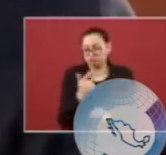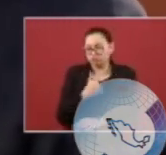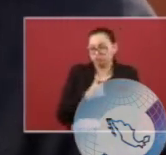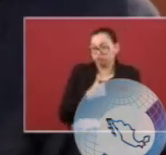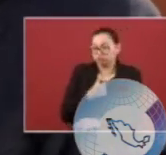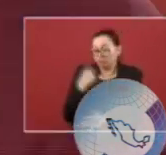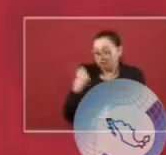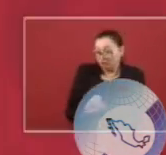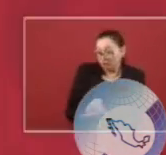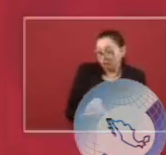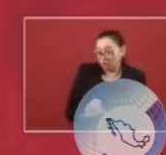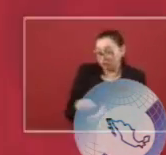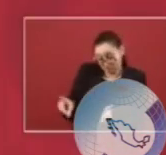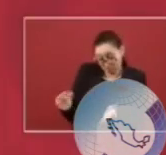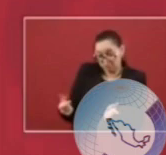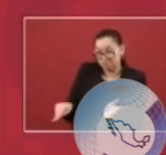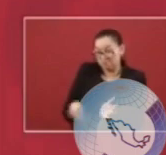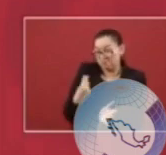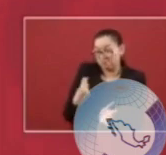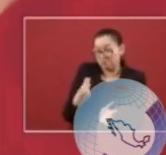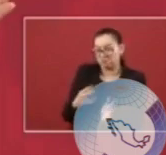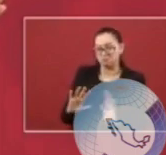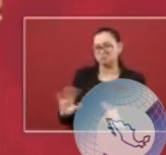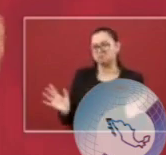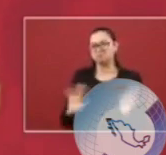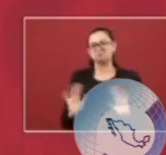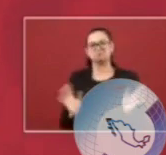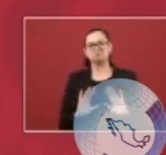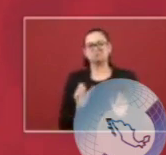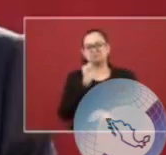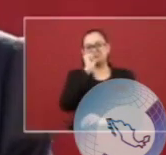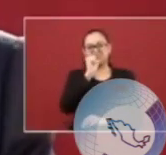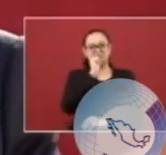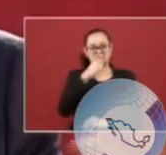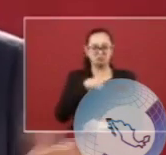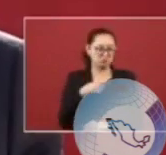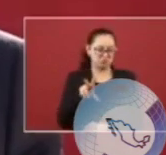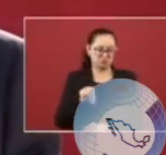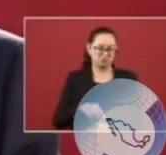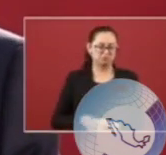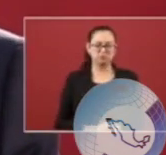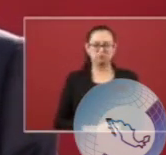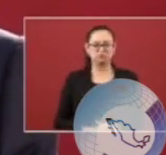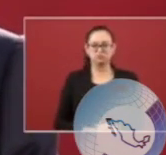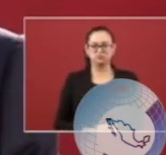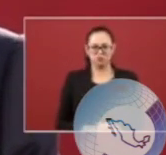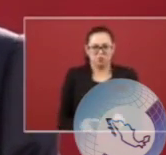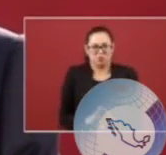voy a estar planteando que estas cosas sean como